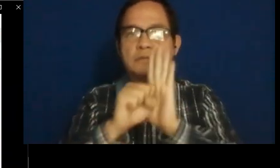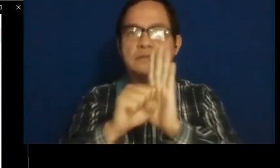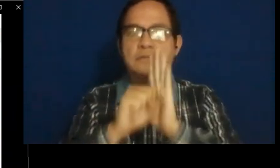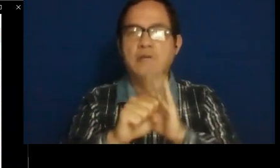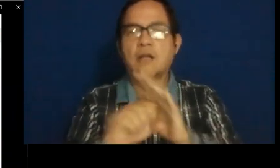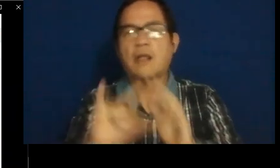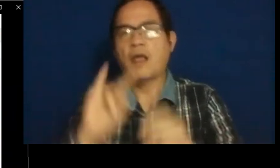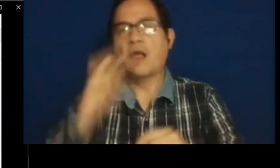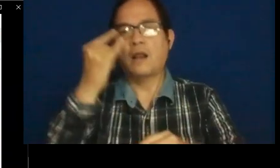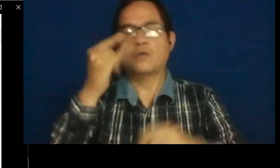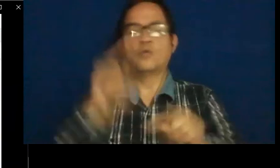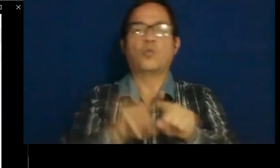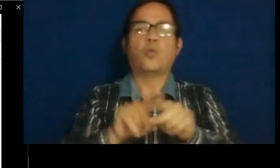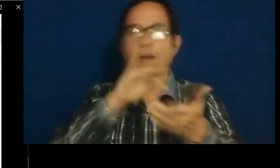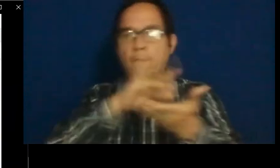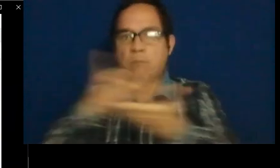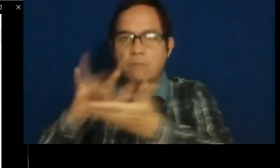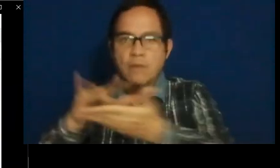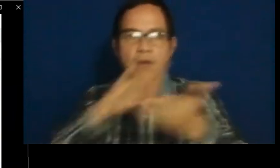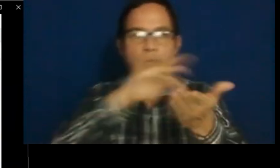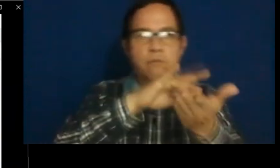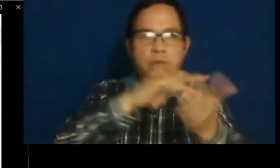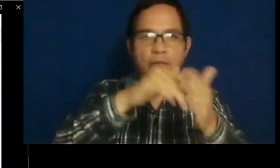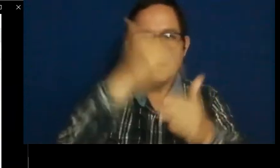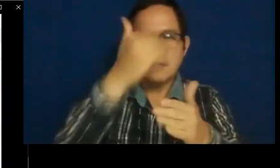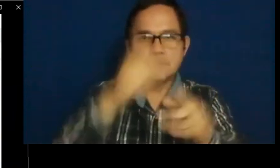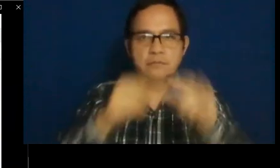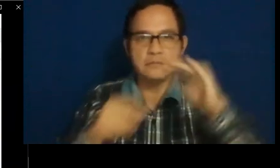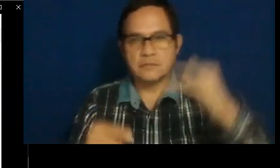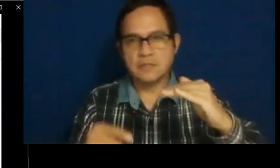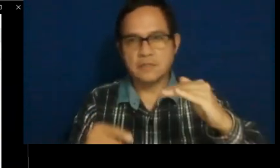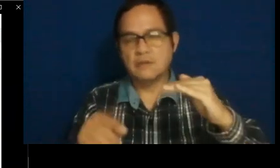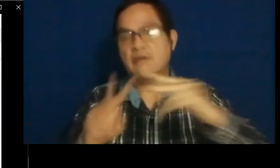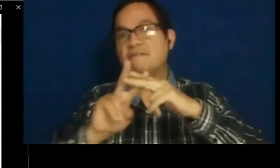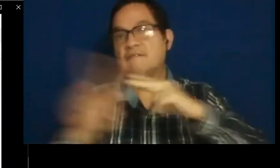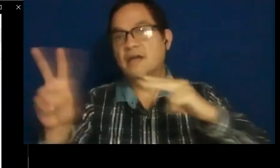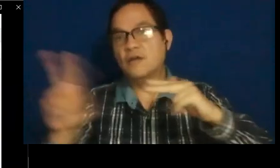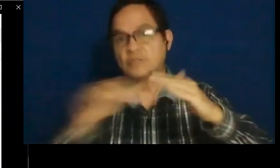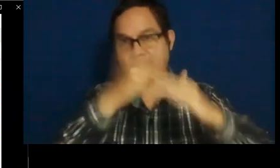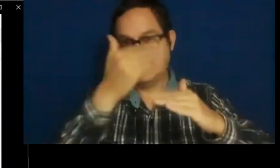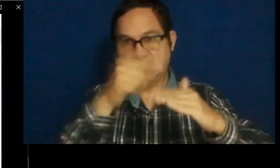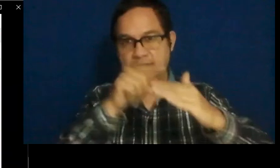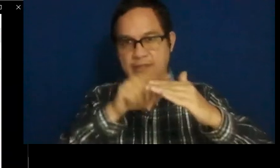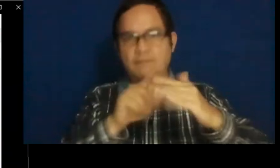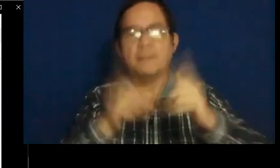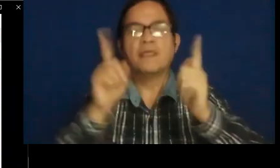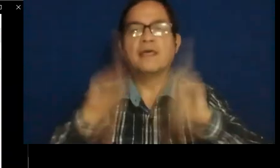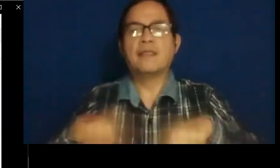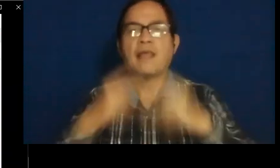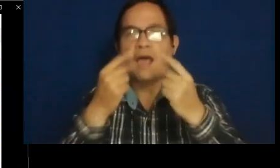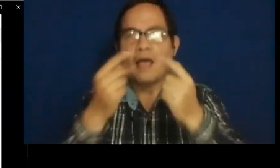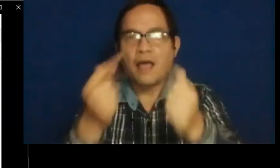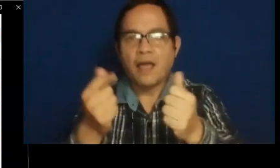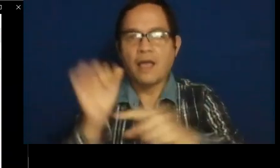caso tal, la posición inicial, ese es uno de ellos, la velocidad inicial, que es otro de ellos, y la aceleración del